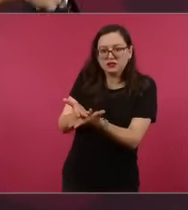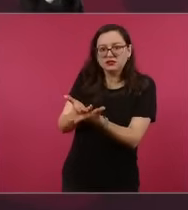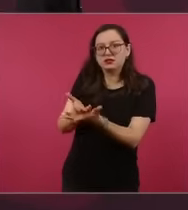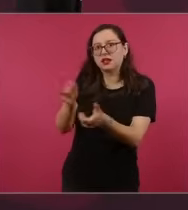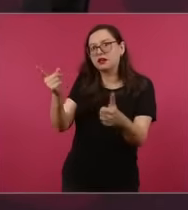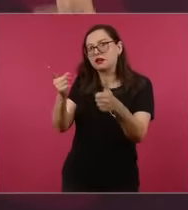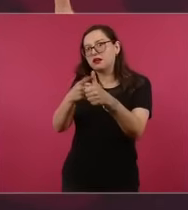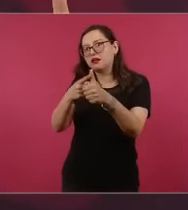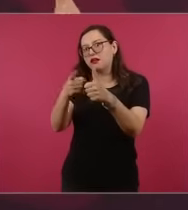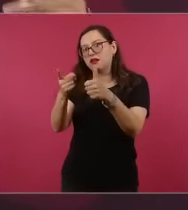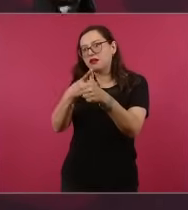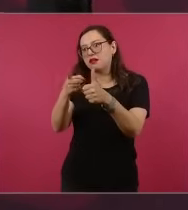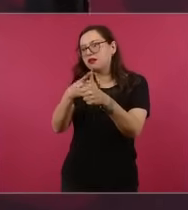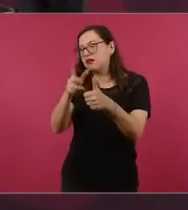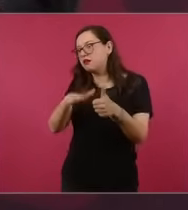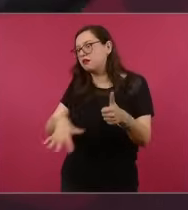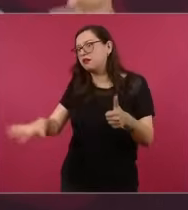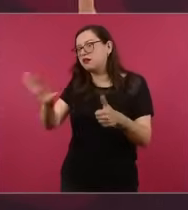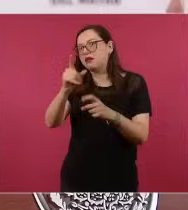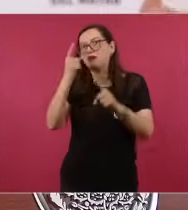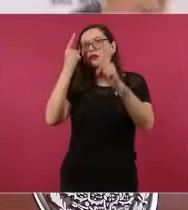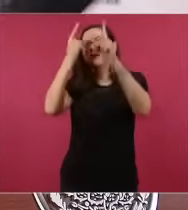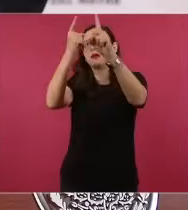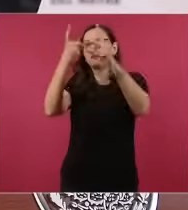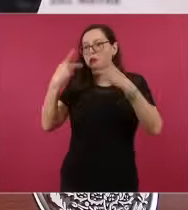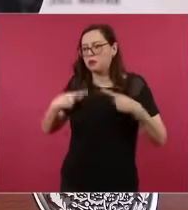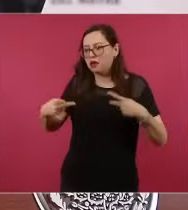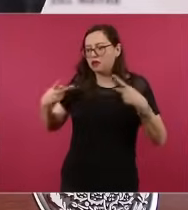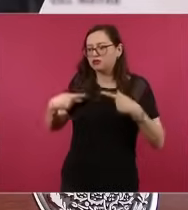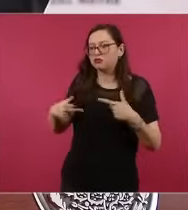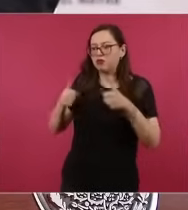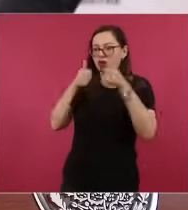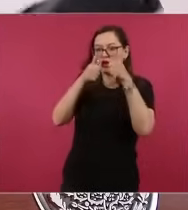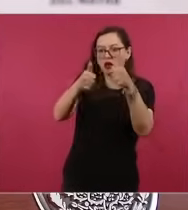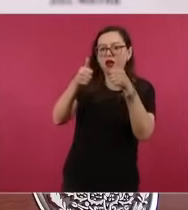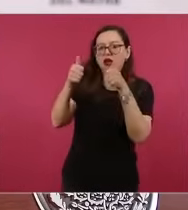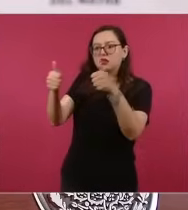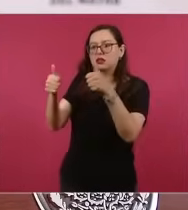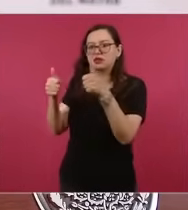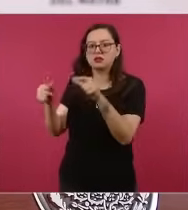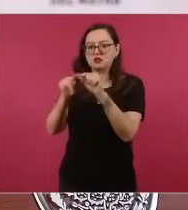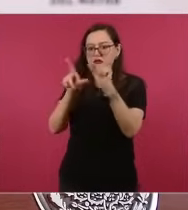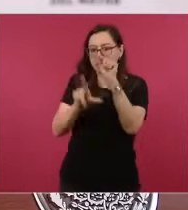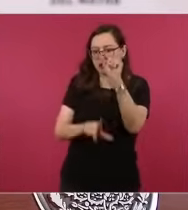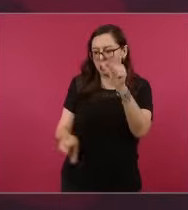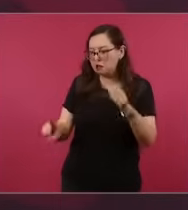superiores, en intereses generales, que estén pensando en la gente, que estén pensando en la nación.